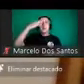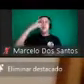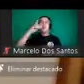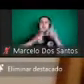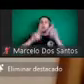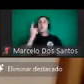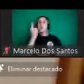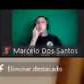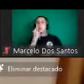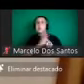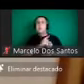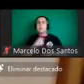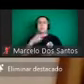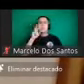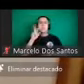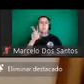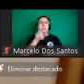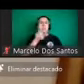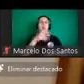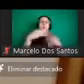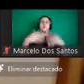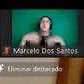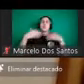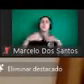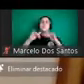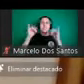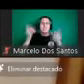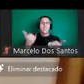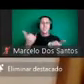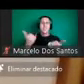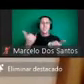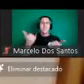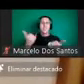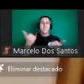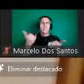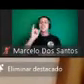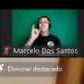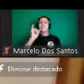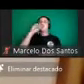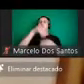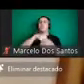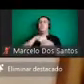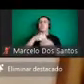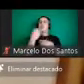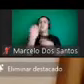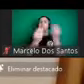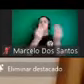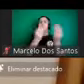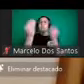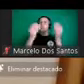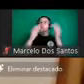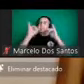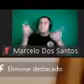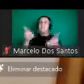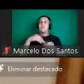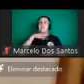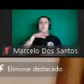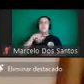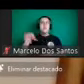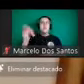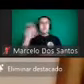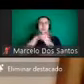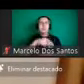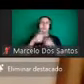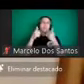los que hemos incorporado personas con discapacidad a lo largo de los años. Y bueno, contentos